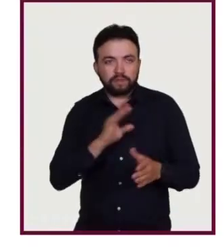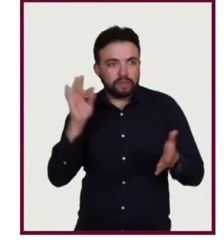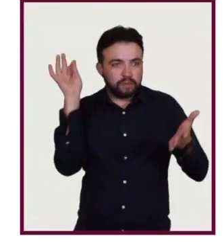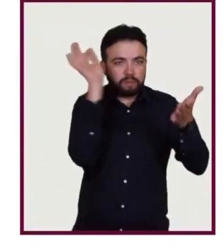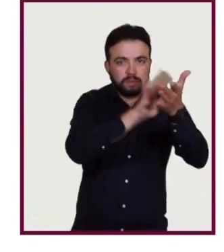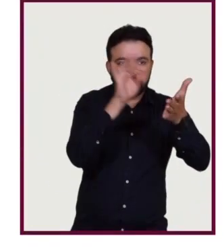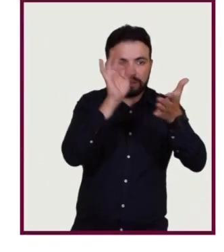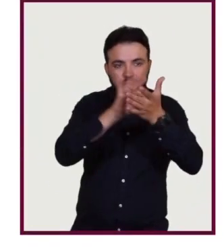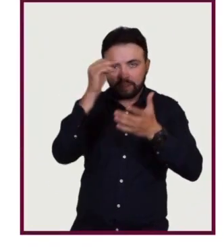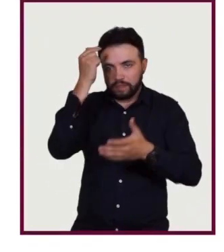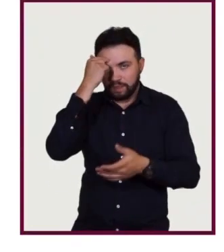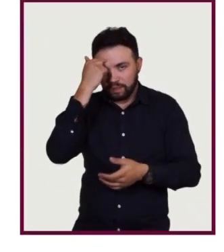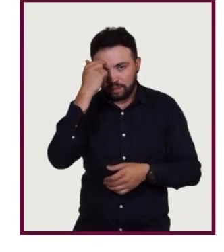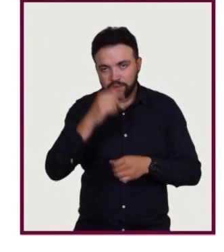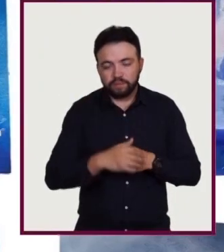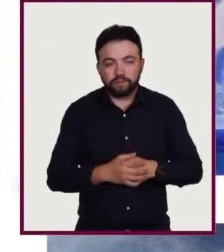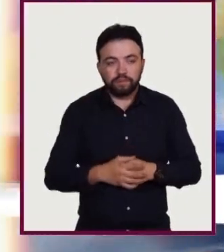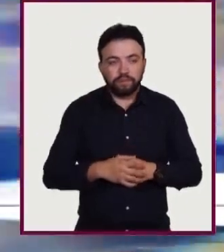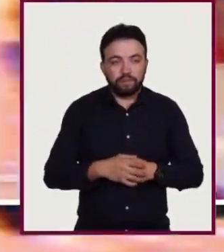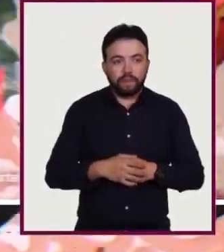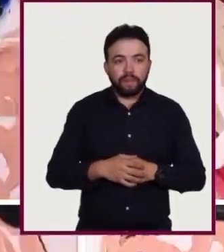personas.